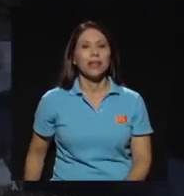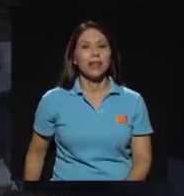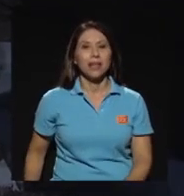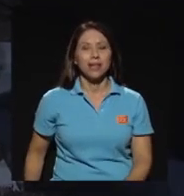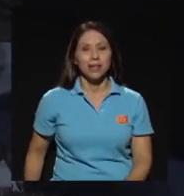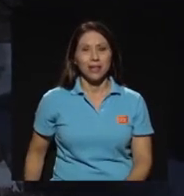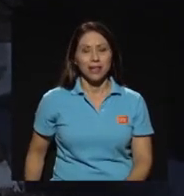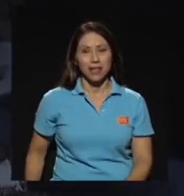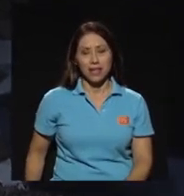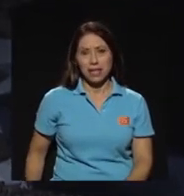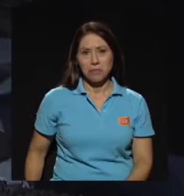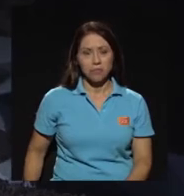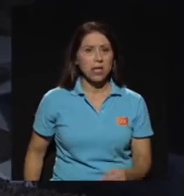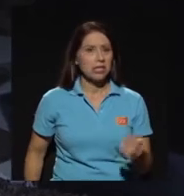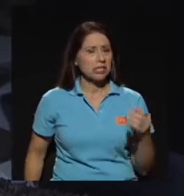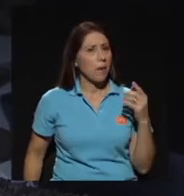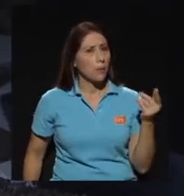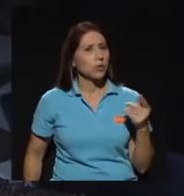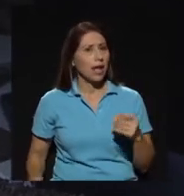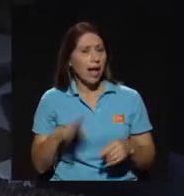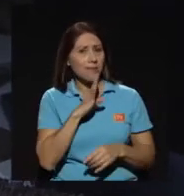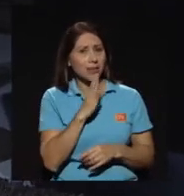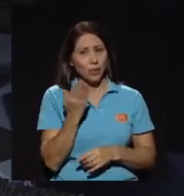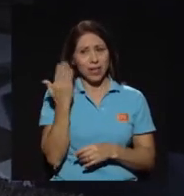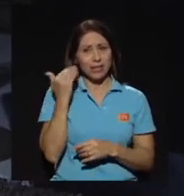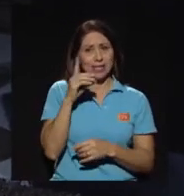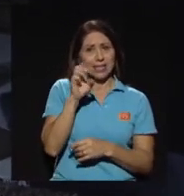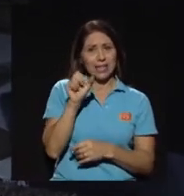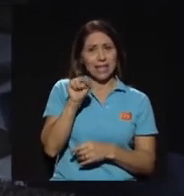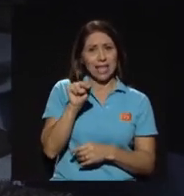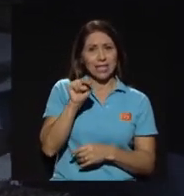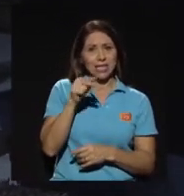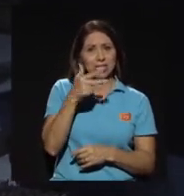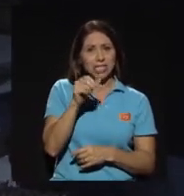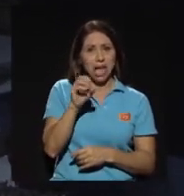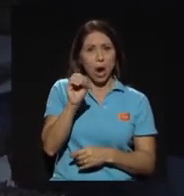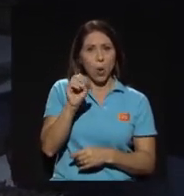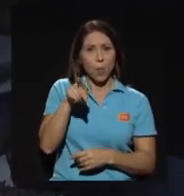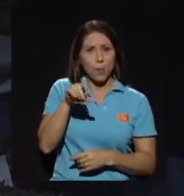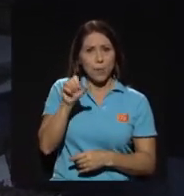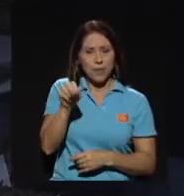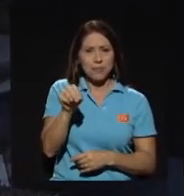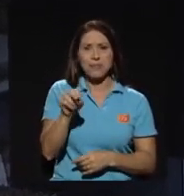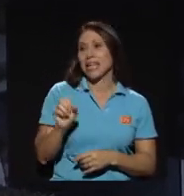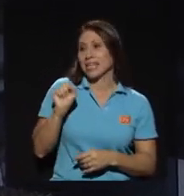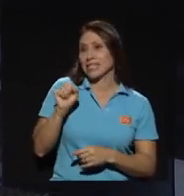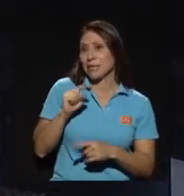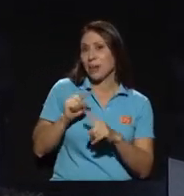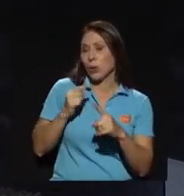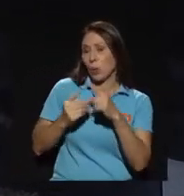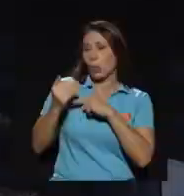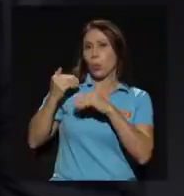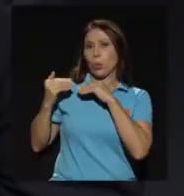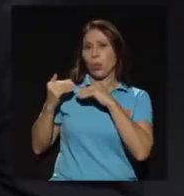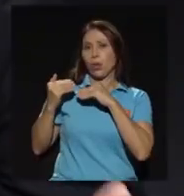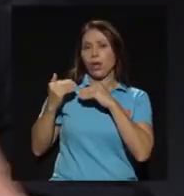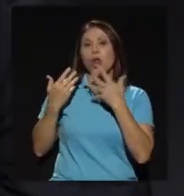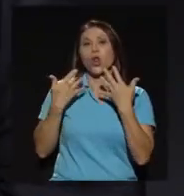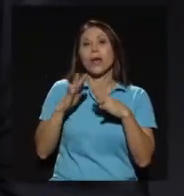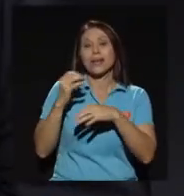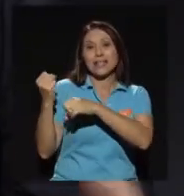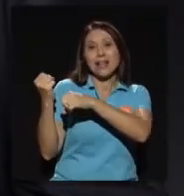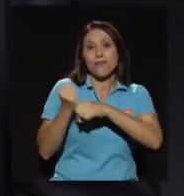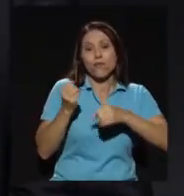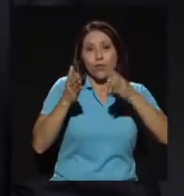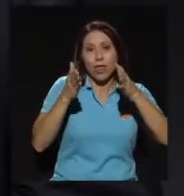y de hecho piñera claro es que para más un pasito atrás lo que pasó es que mao es el fundador de